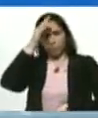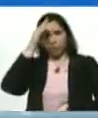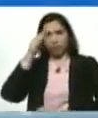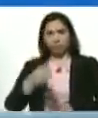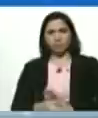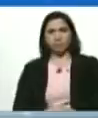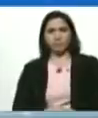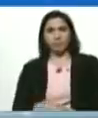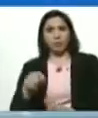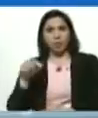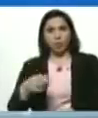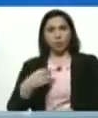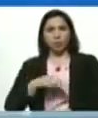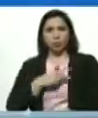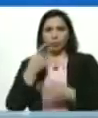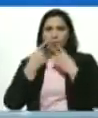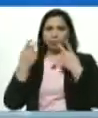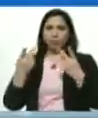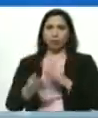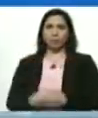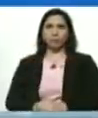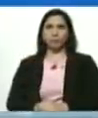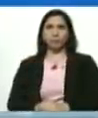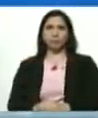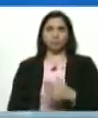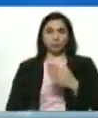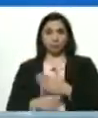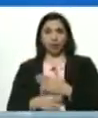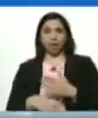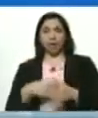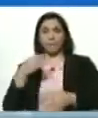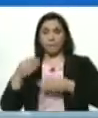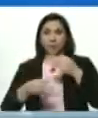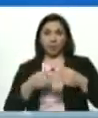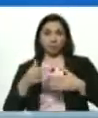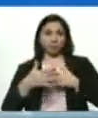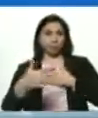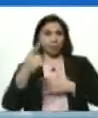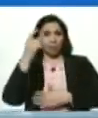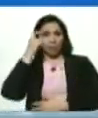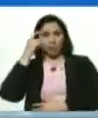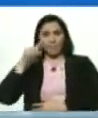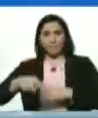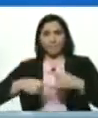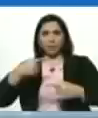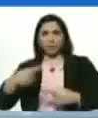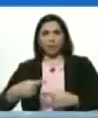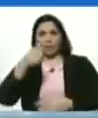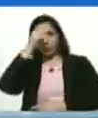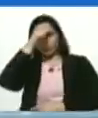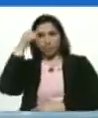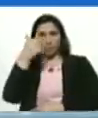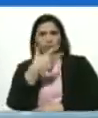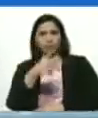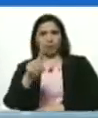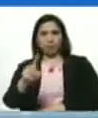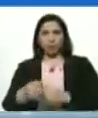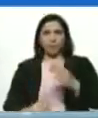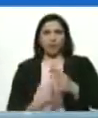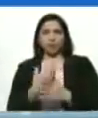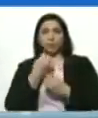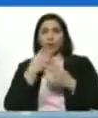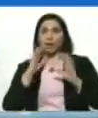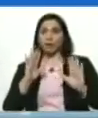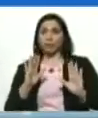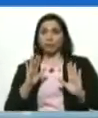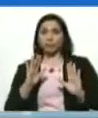hoy hemos anunciado y que se van a explicar en el transcurso del día mañana domingo 31 de mayo bueno